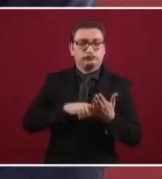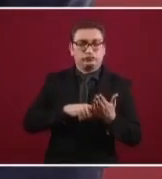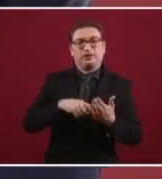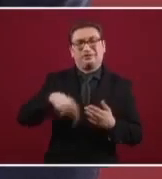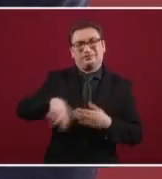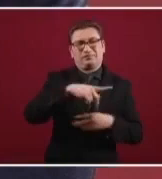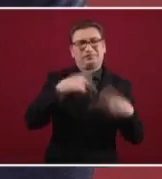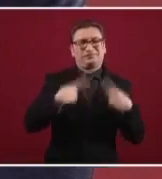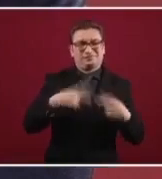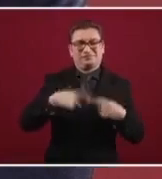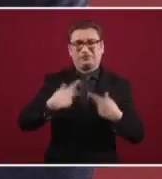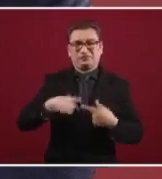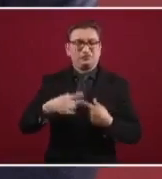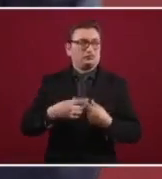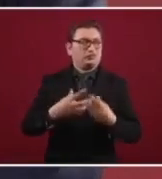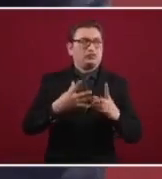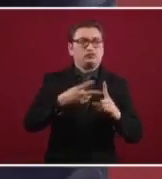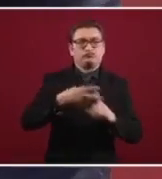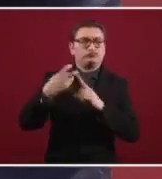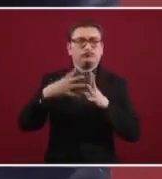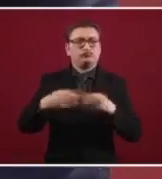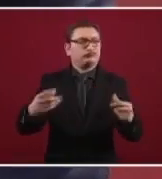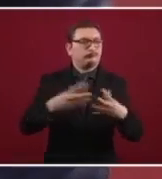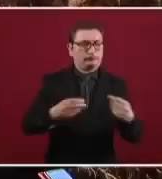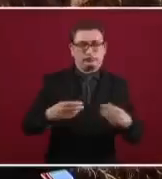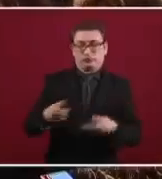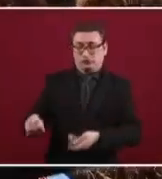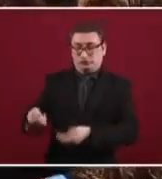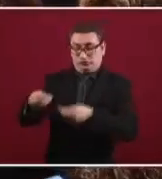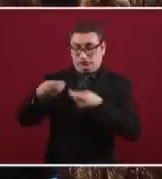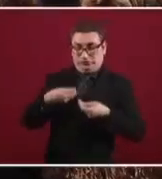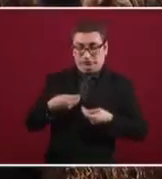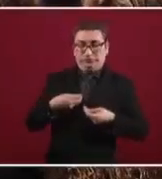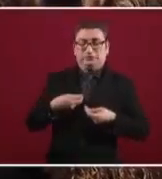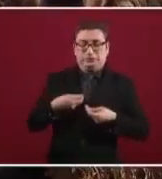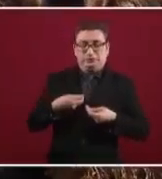desaparecidos. ¿Cómo una asume? Encomienda muy